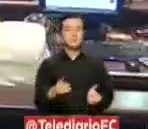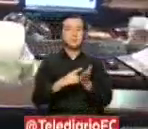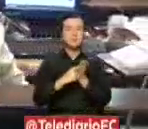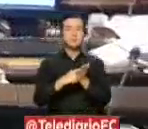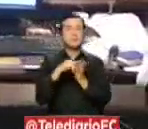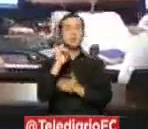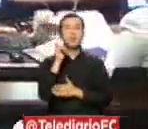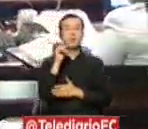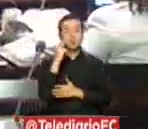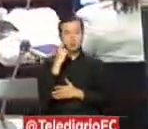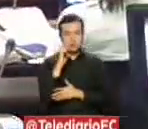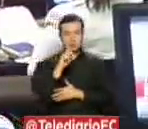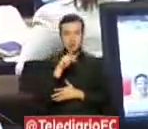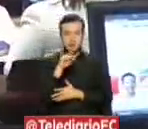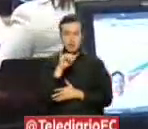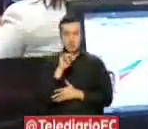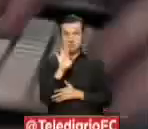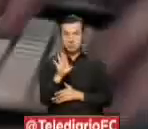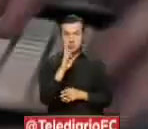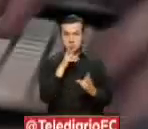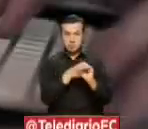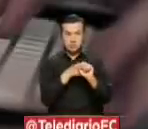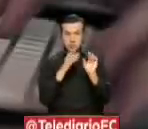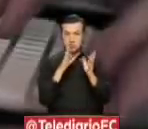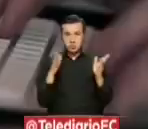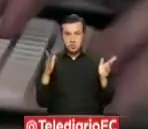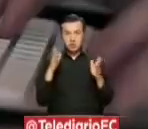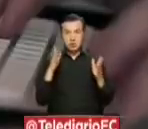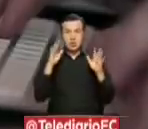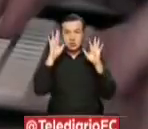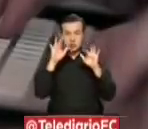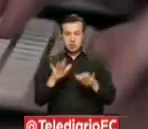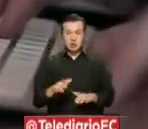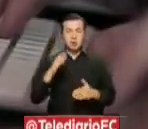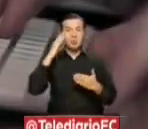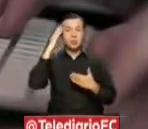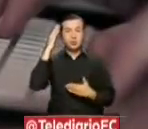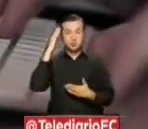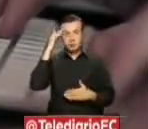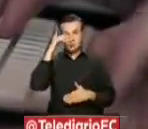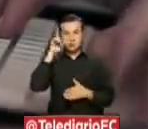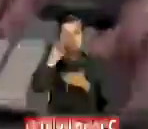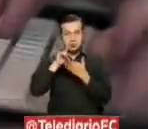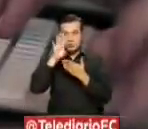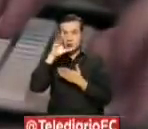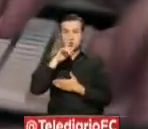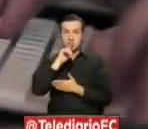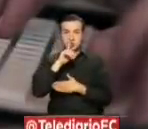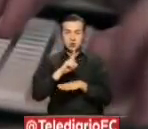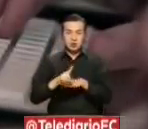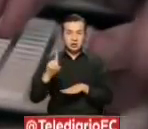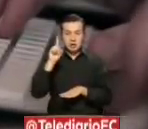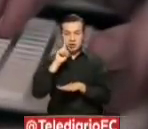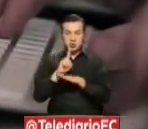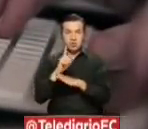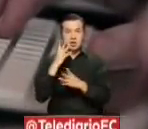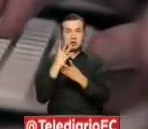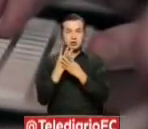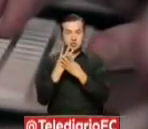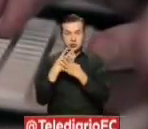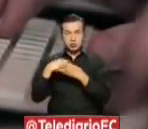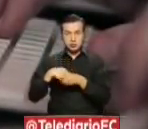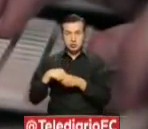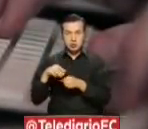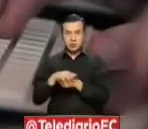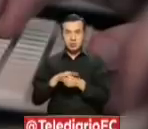este jueves, Espín no asistió al pleno. Además, por orden del secretario de la Política, fue removida de su cargo la directora del Centro de